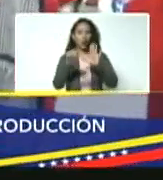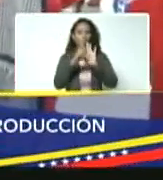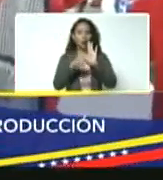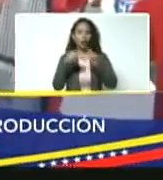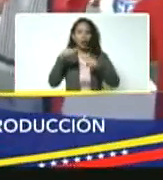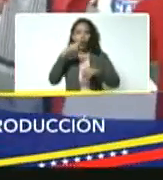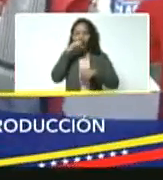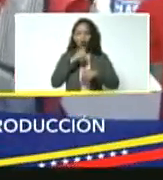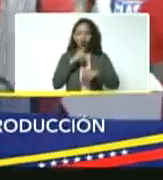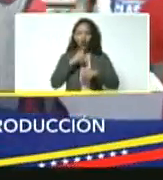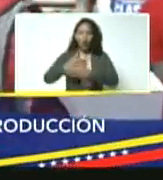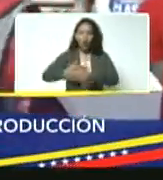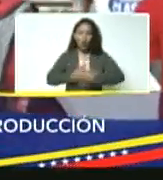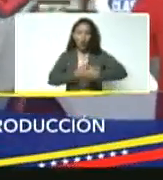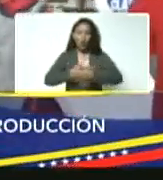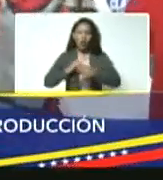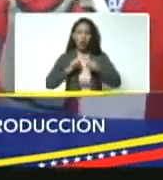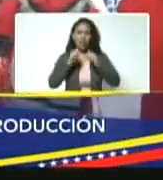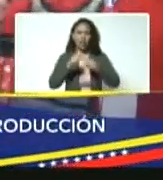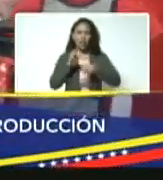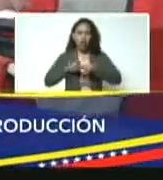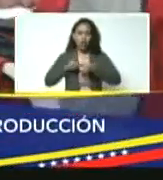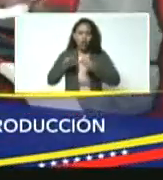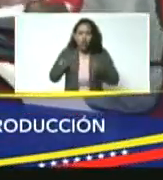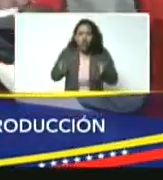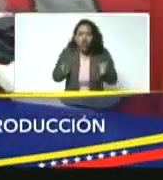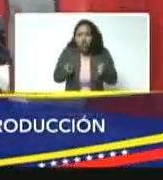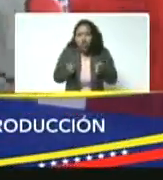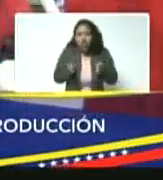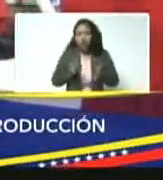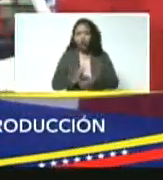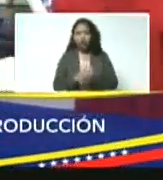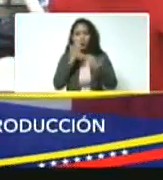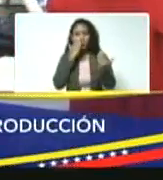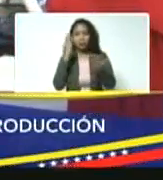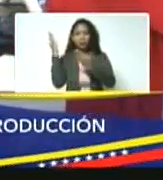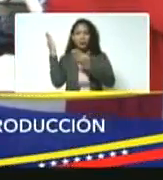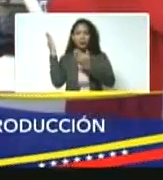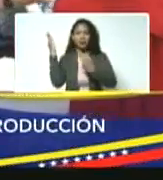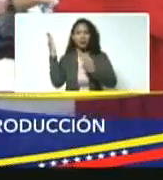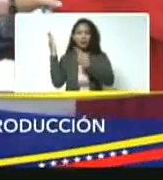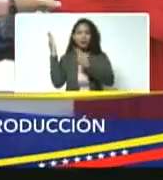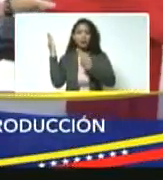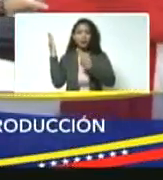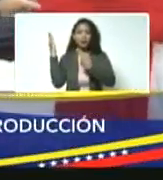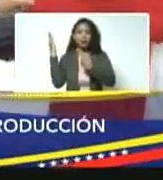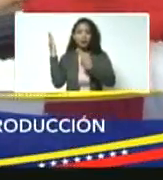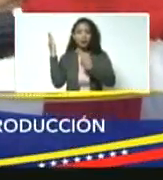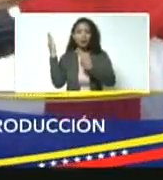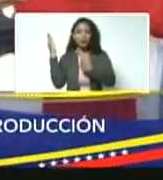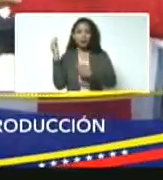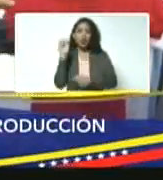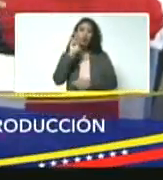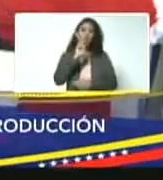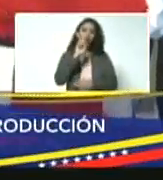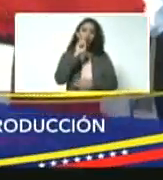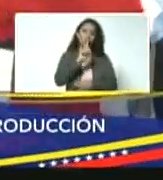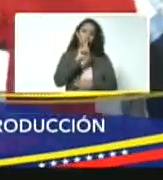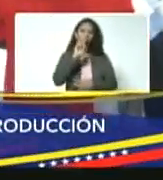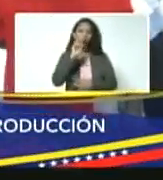edad maternal inicial, ¿verdad? Así es. Es una belleza, mira. Esta franela aquí. No, y tienen